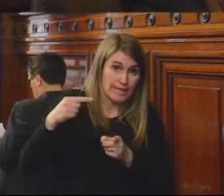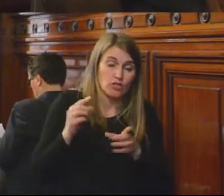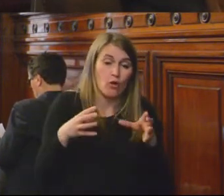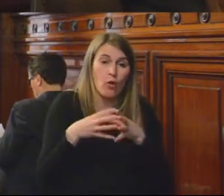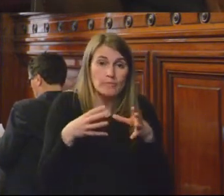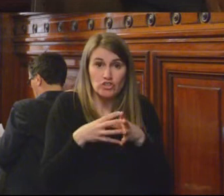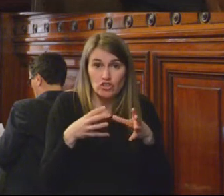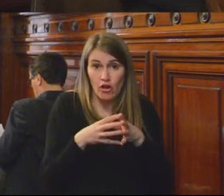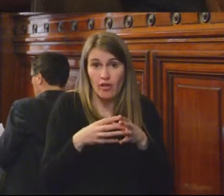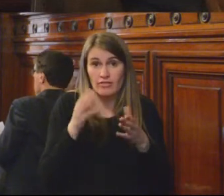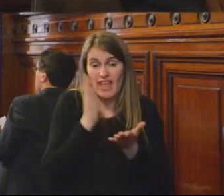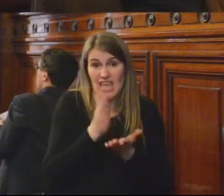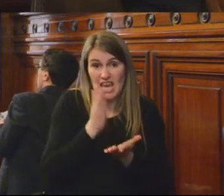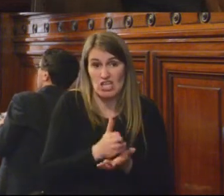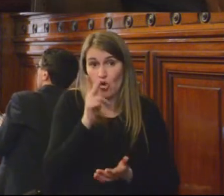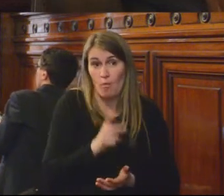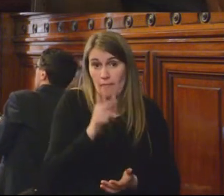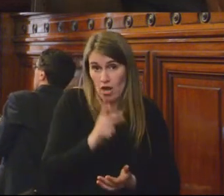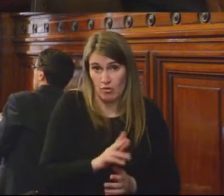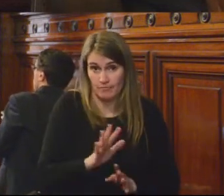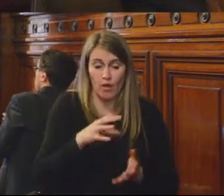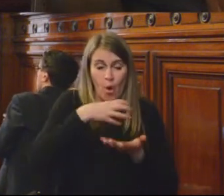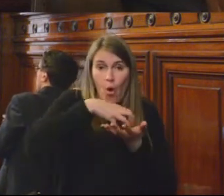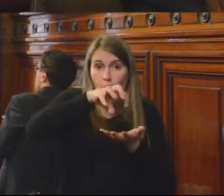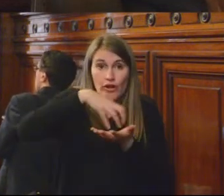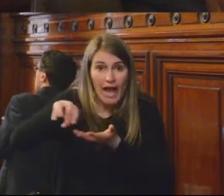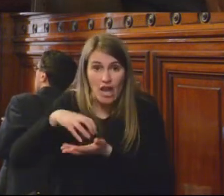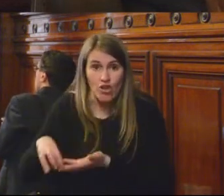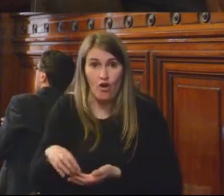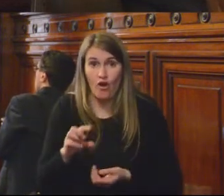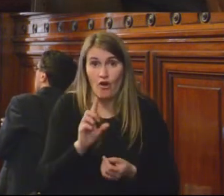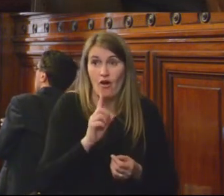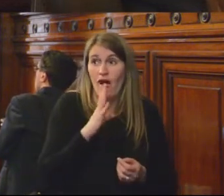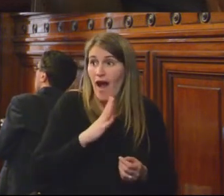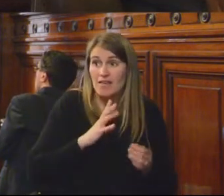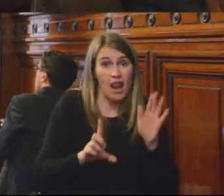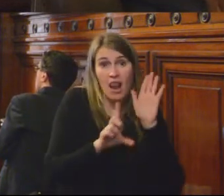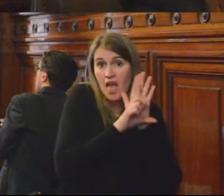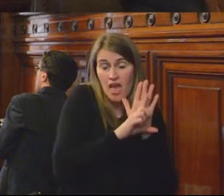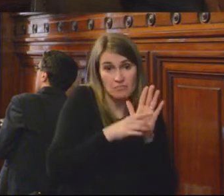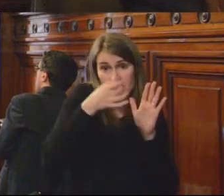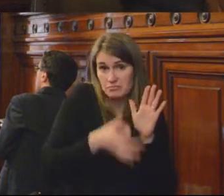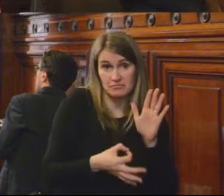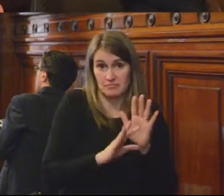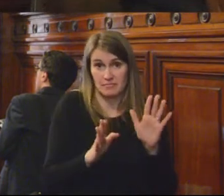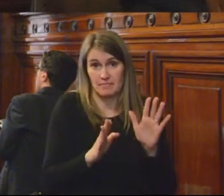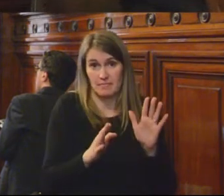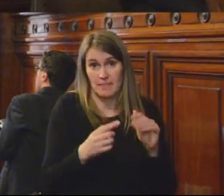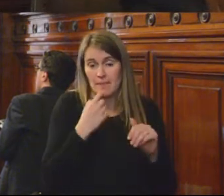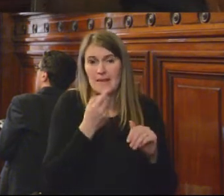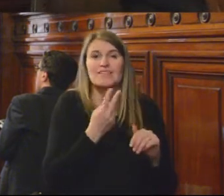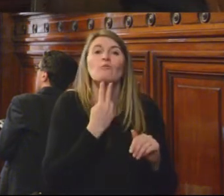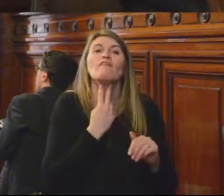Interamericana de Derechos Humanos. Todo órgano que está ilegítimamente conformado viola, vicia